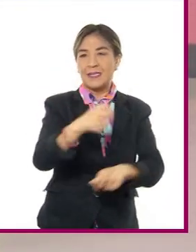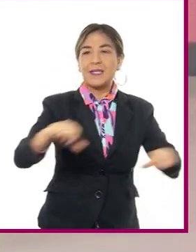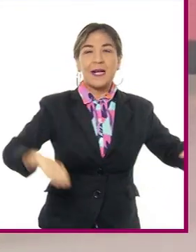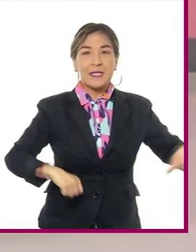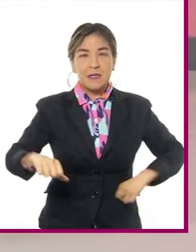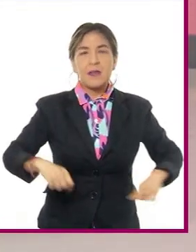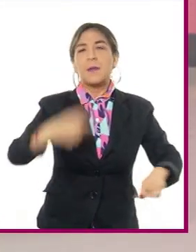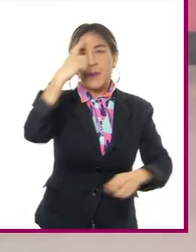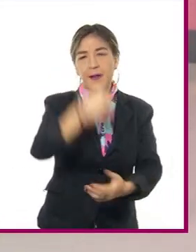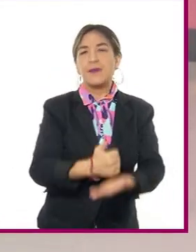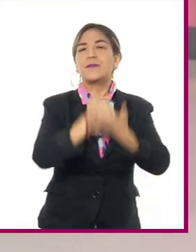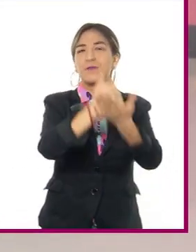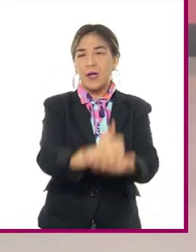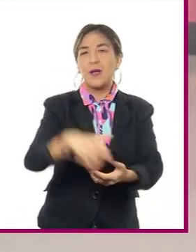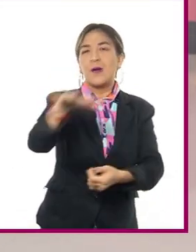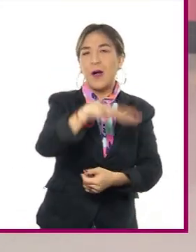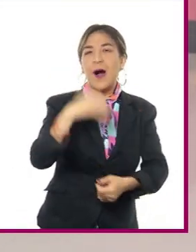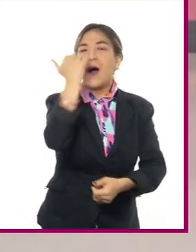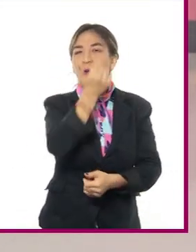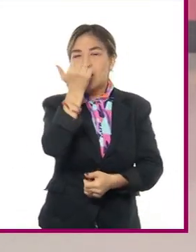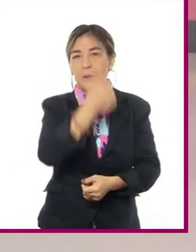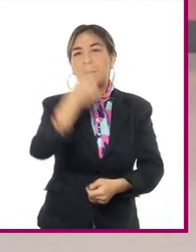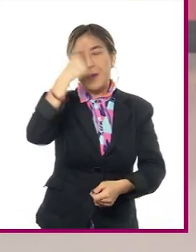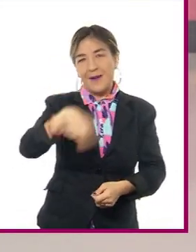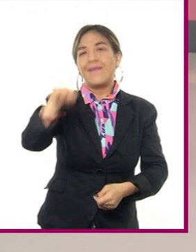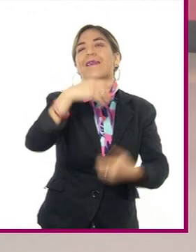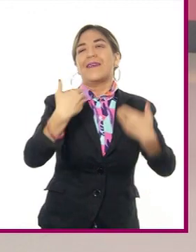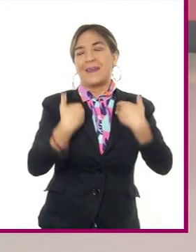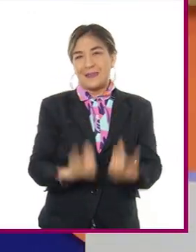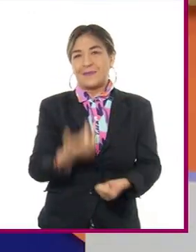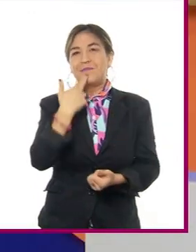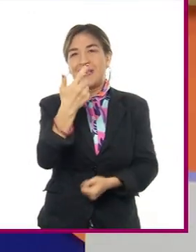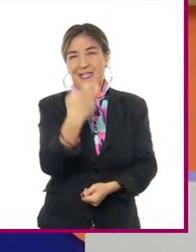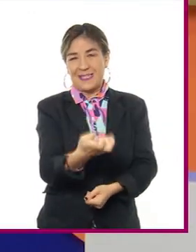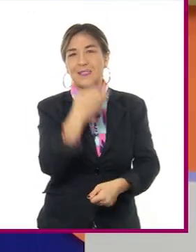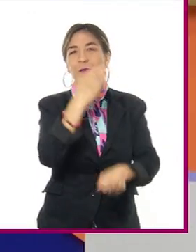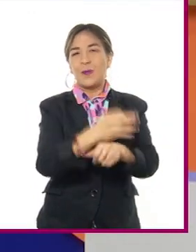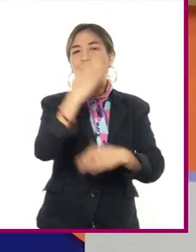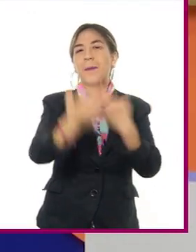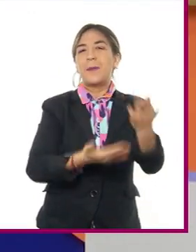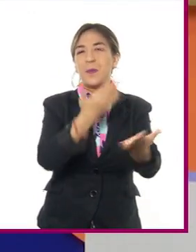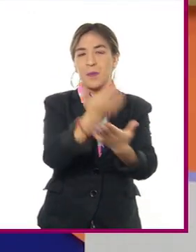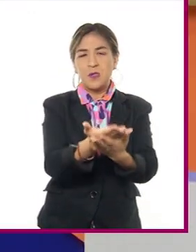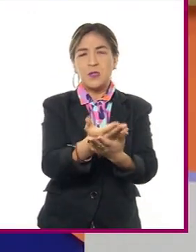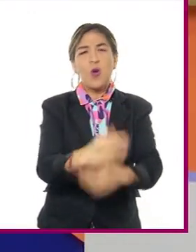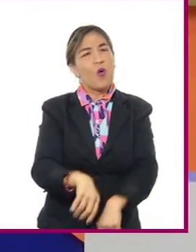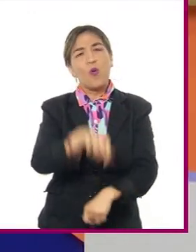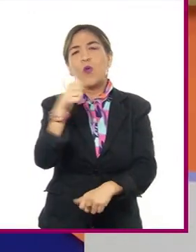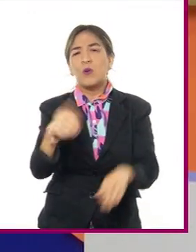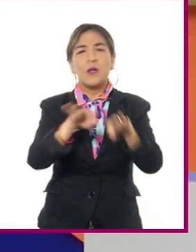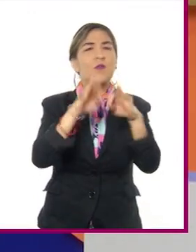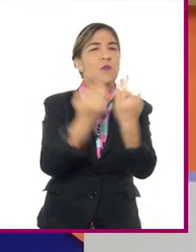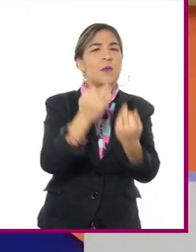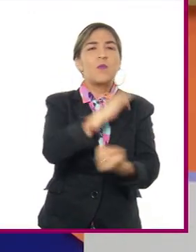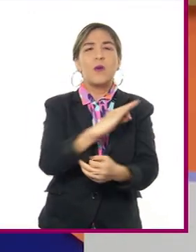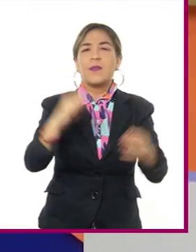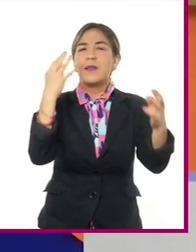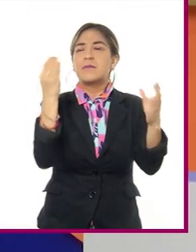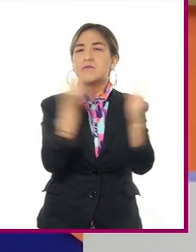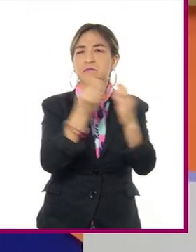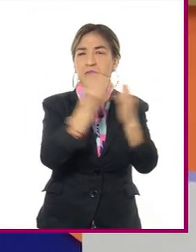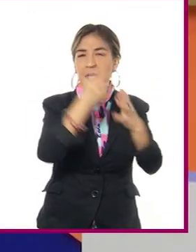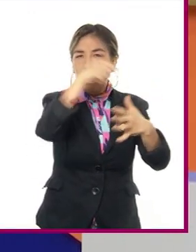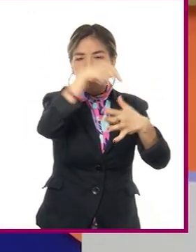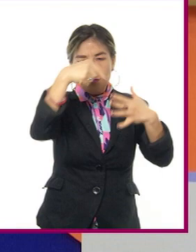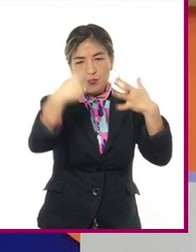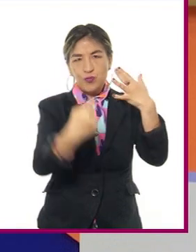así ayudamos a las y los alumnos a comprender mejor nuestro propósito. ¿De qué otra forma podríamos clasificar el